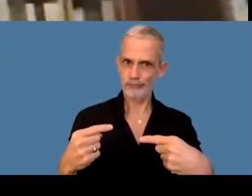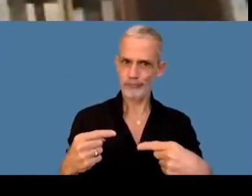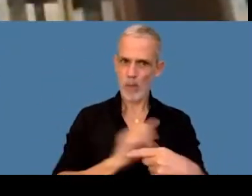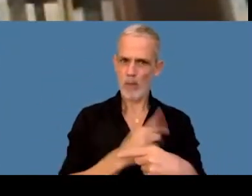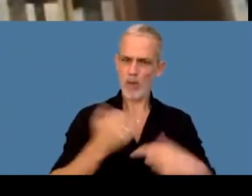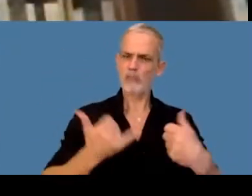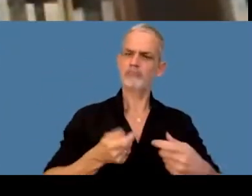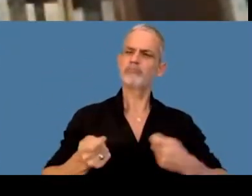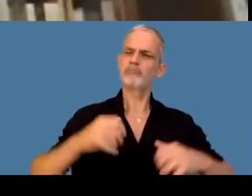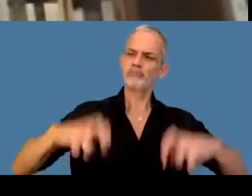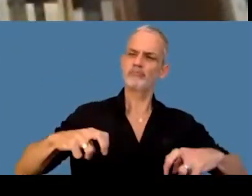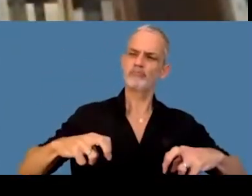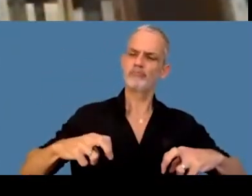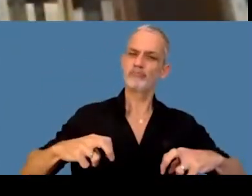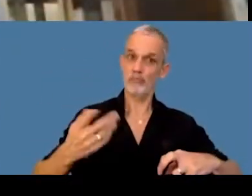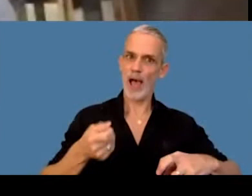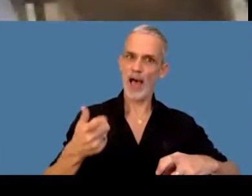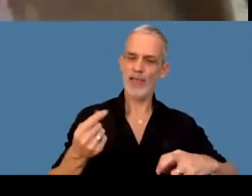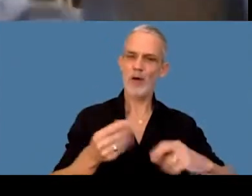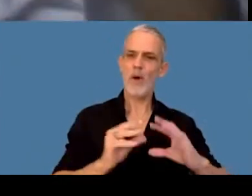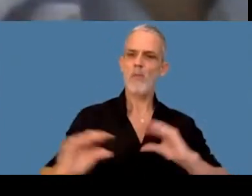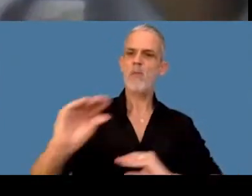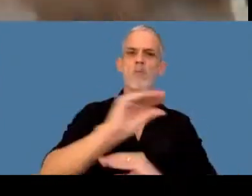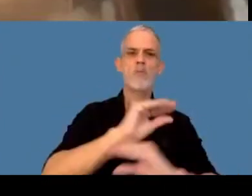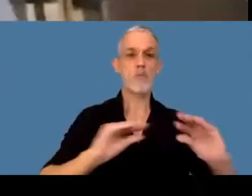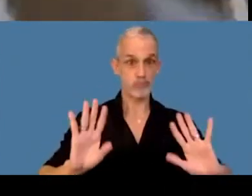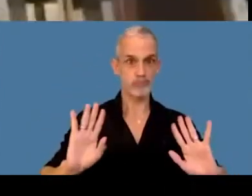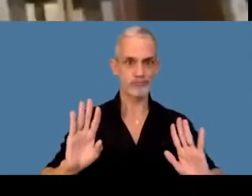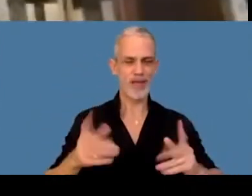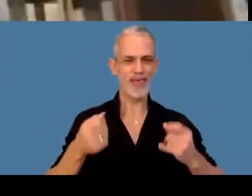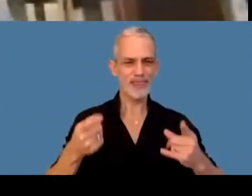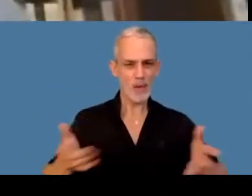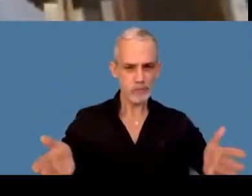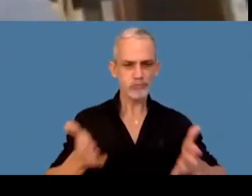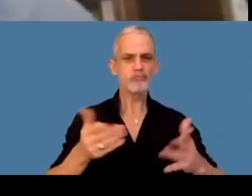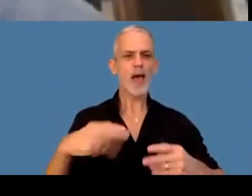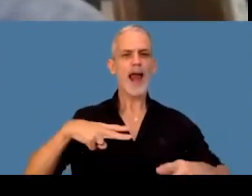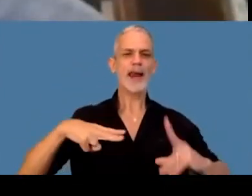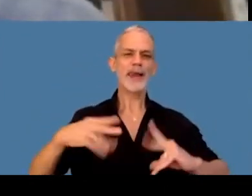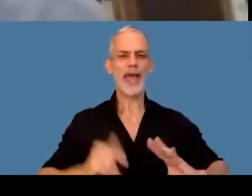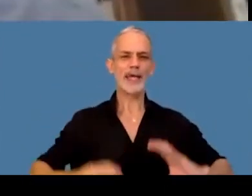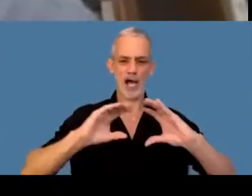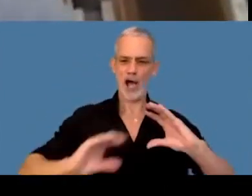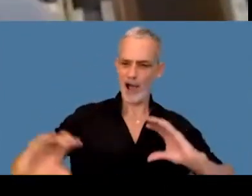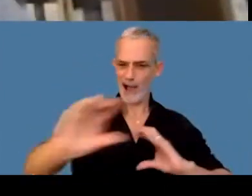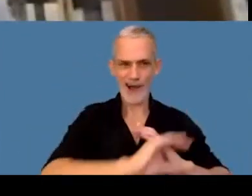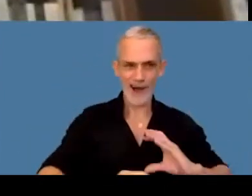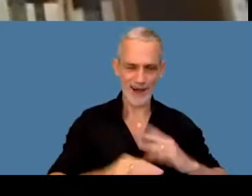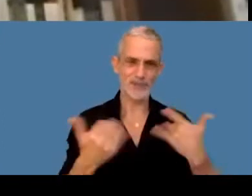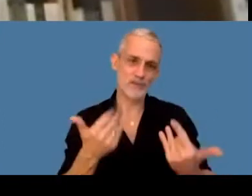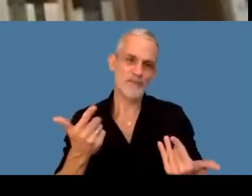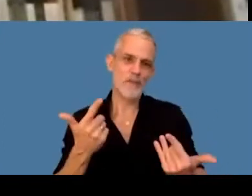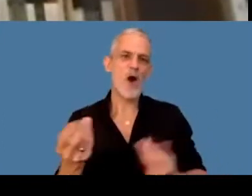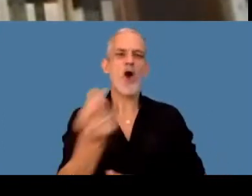potenciarían la distribución. Y si se potencia la distribución de la riqueza, ¿qué se incrementa? La capacidad de